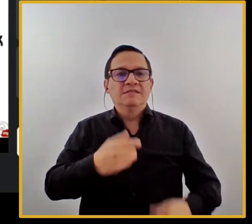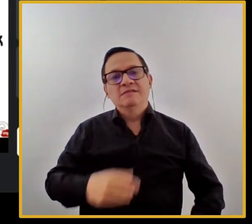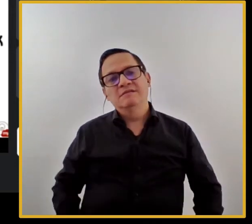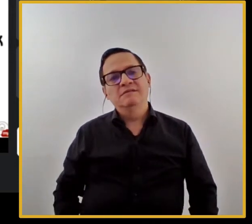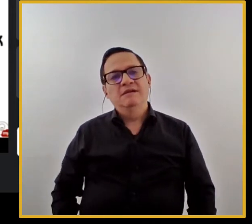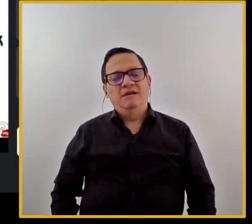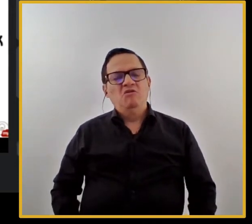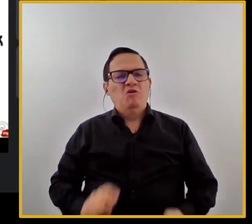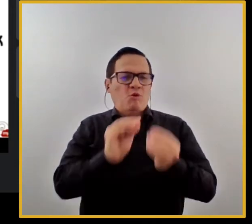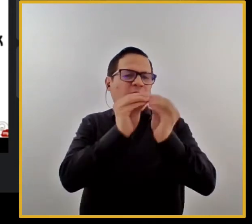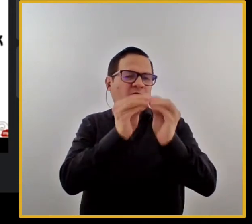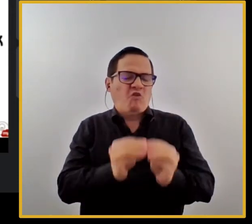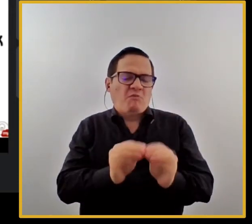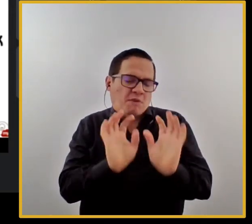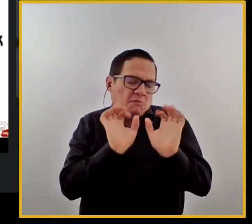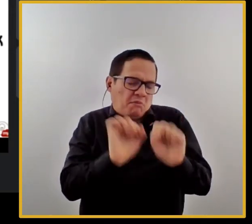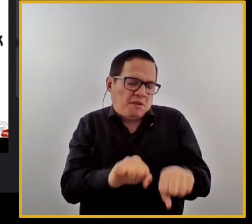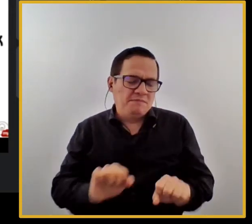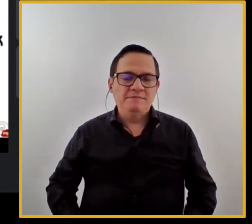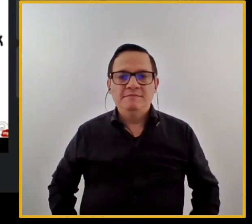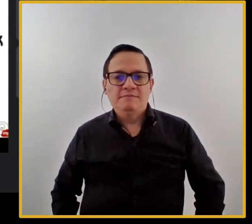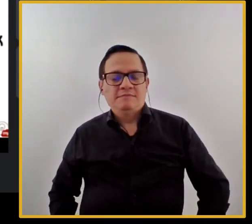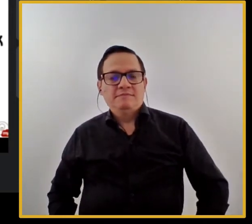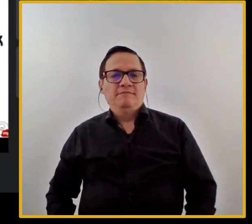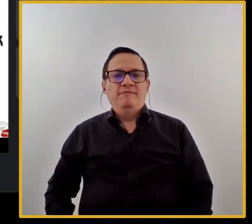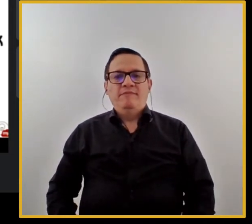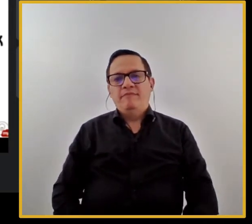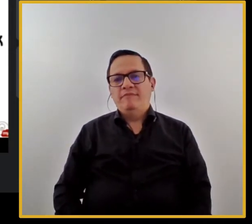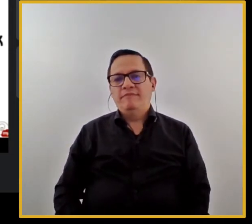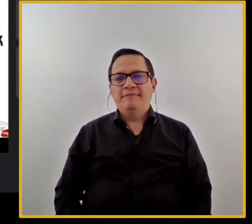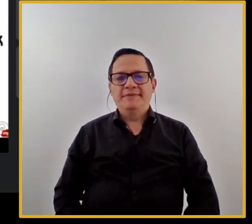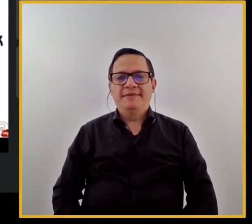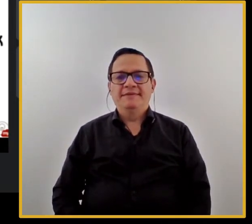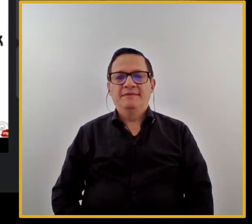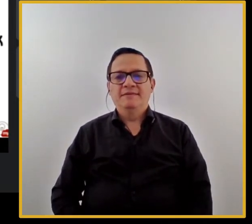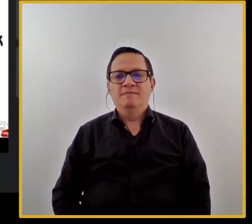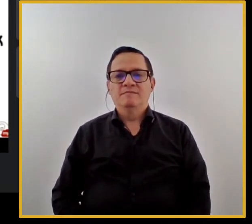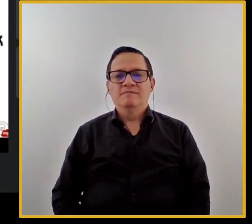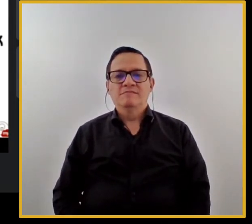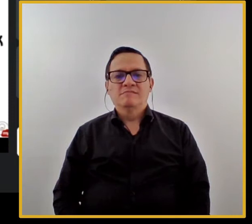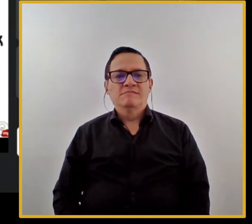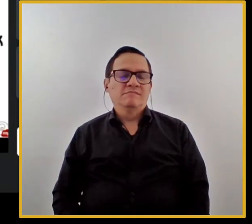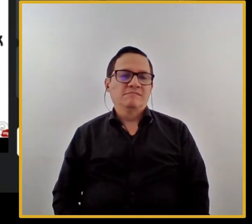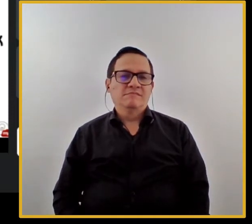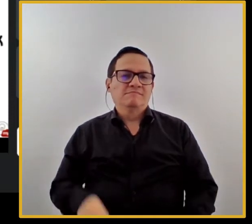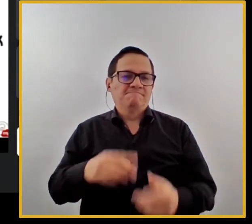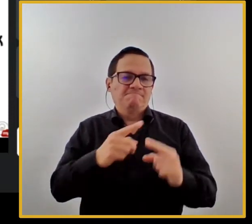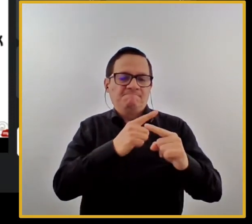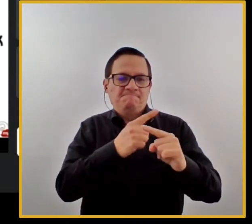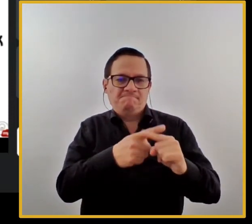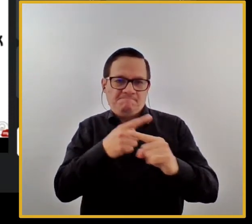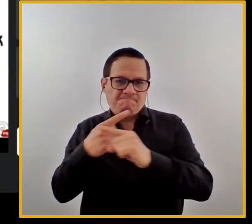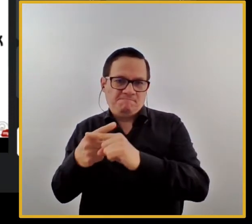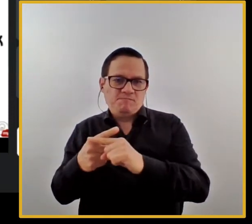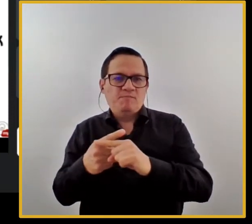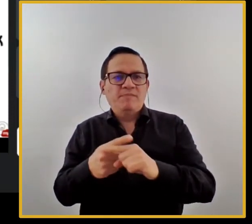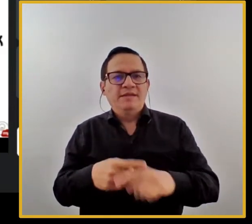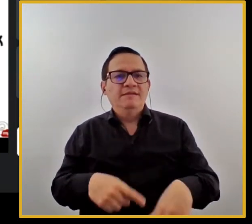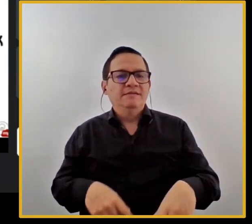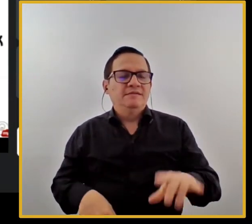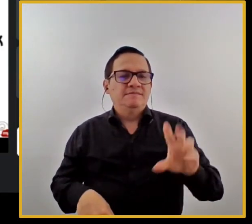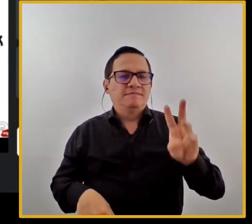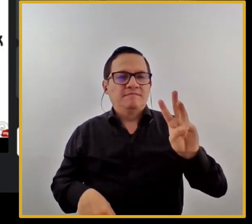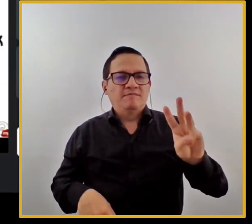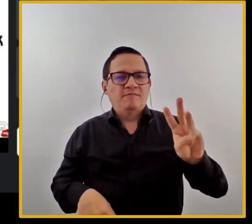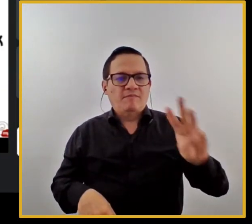de los términos que tengo allí dentro del paréntesis, ¿no? Ah, vale, profe, listo. ¿Sí? Entonces al multiplicar 3u por